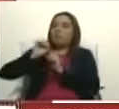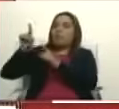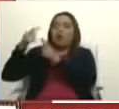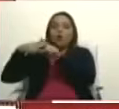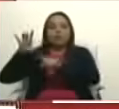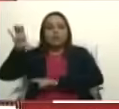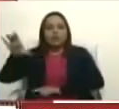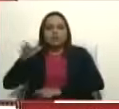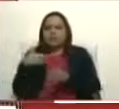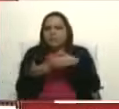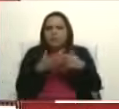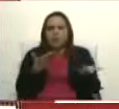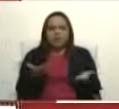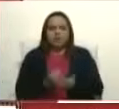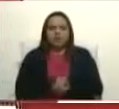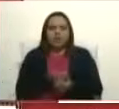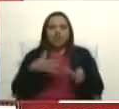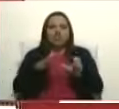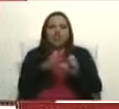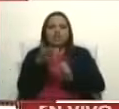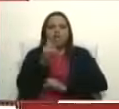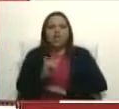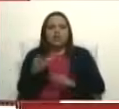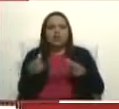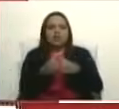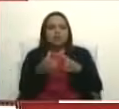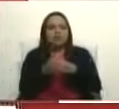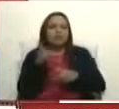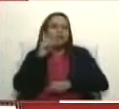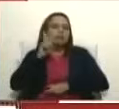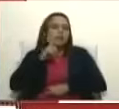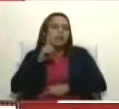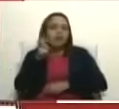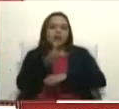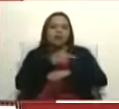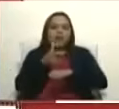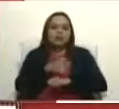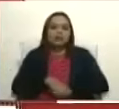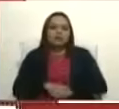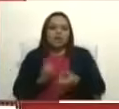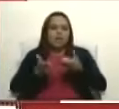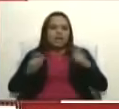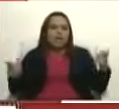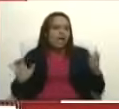importa. ¿Dónde están los dirigentes de Narnia? De manera general.